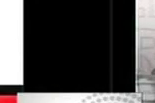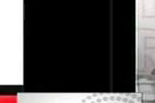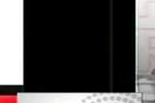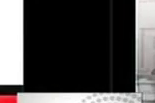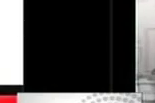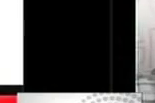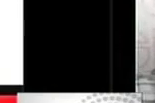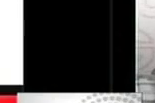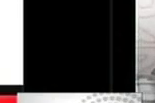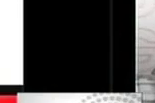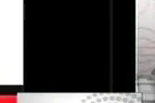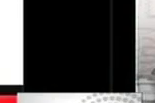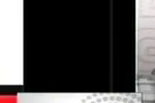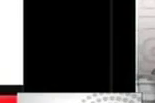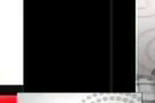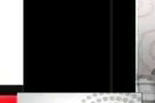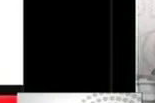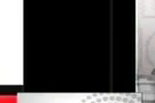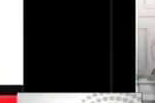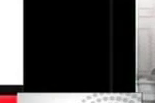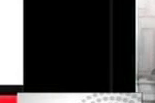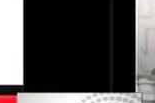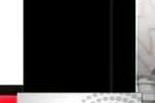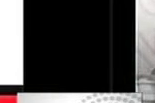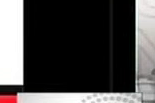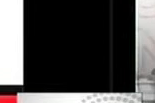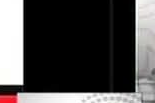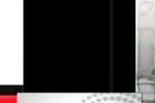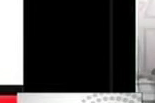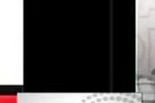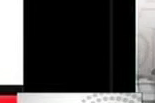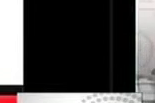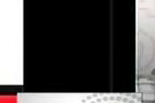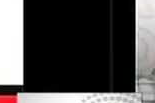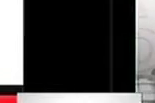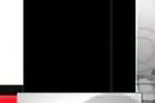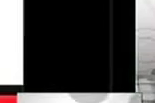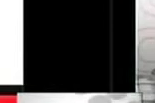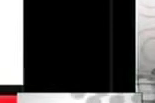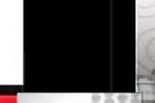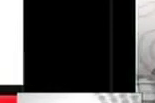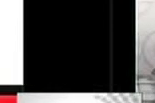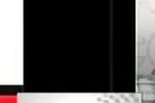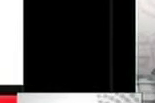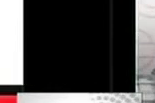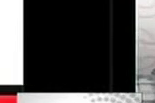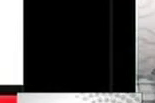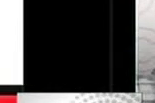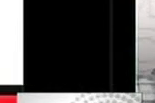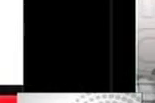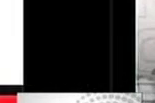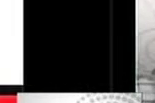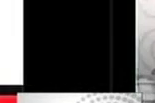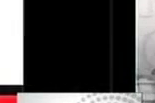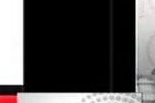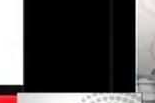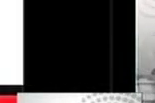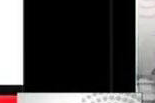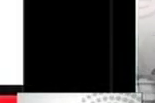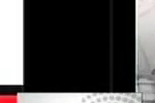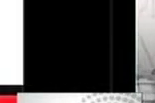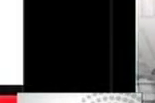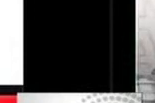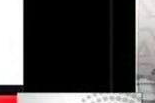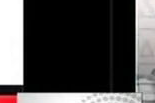una presentación, no sé, un poco, espero no haya sido demasiado larga, sobre el tema. Como ven, hay varios temas